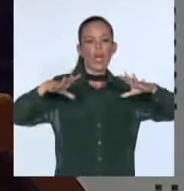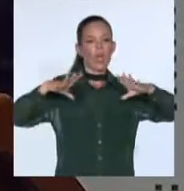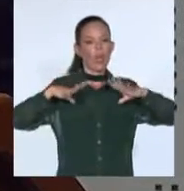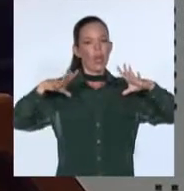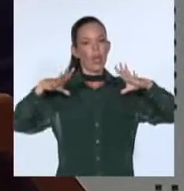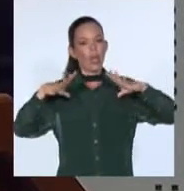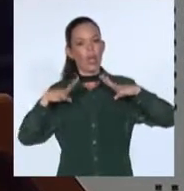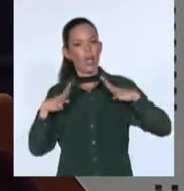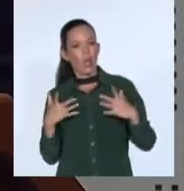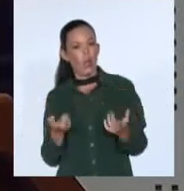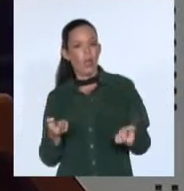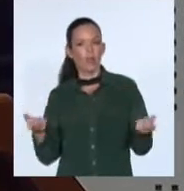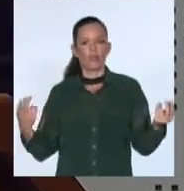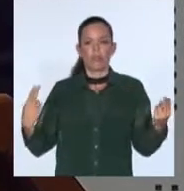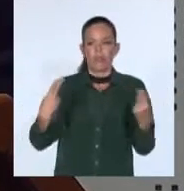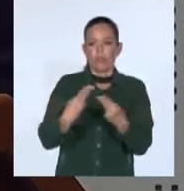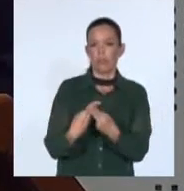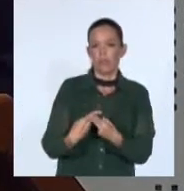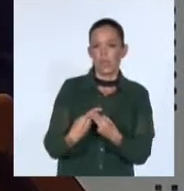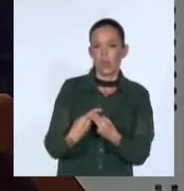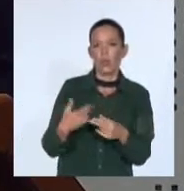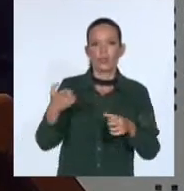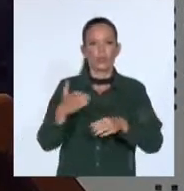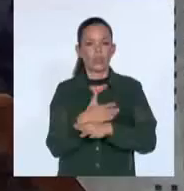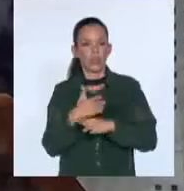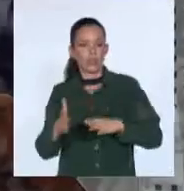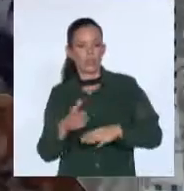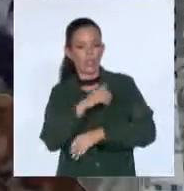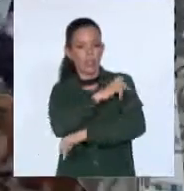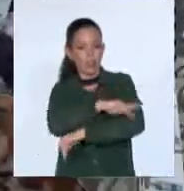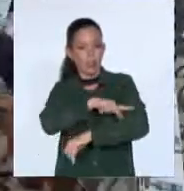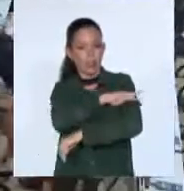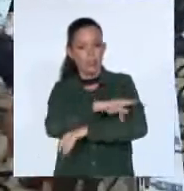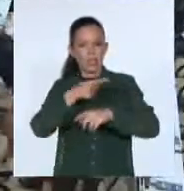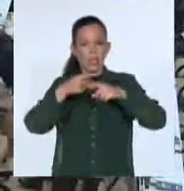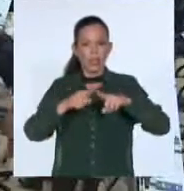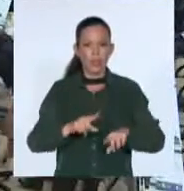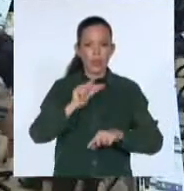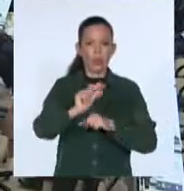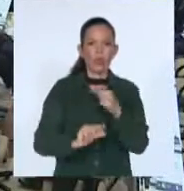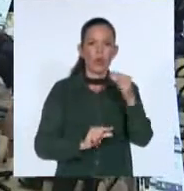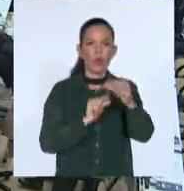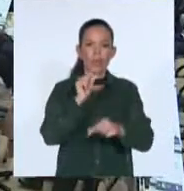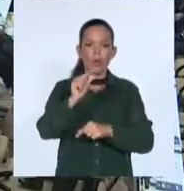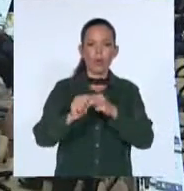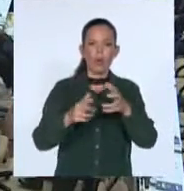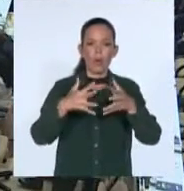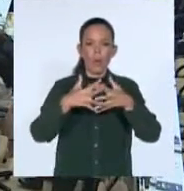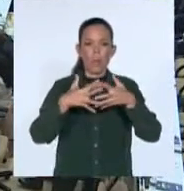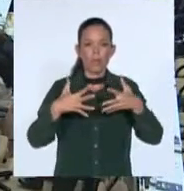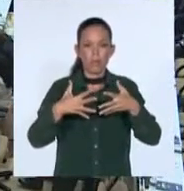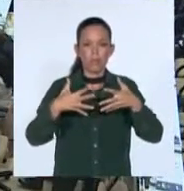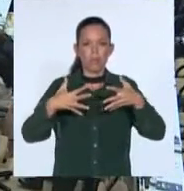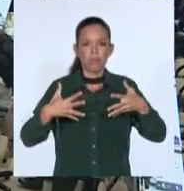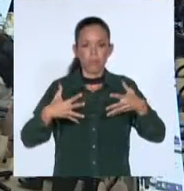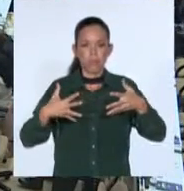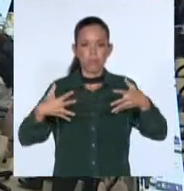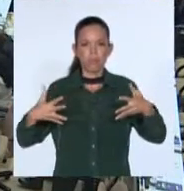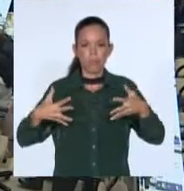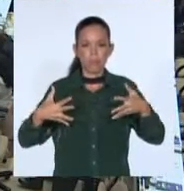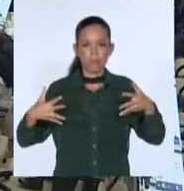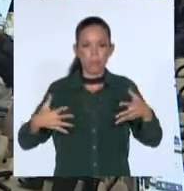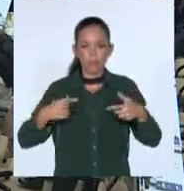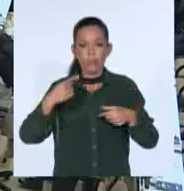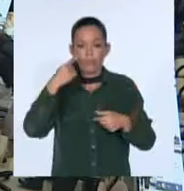naciones. La globalización poco a poco fue fracasando y si uno mira hoy al presente se da cuenta que estamos viviendo un cambio